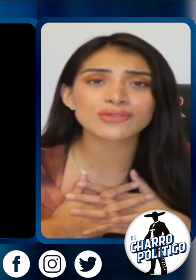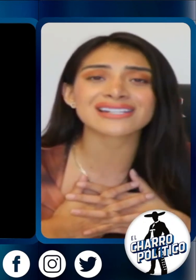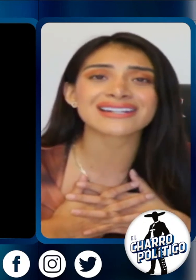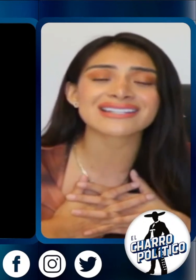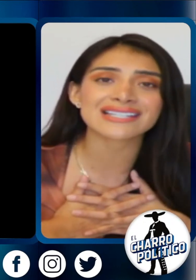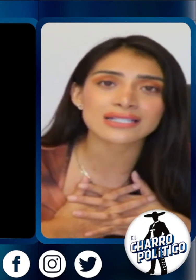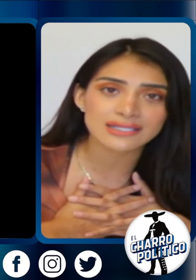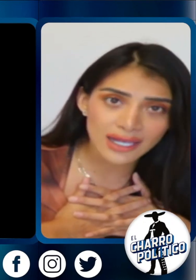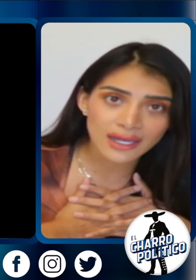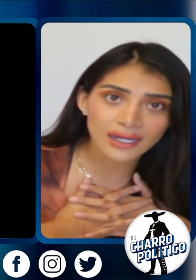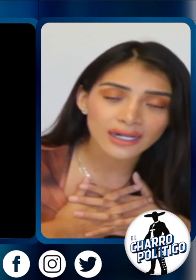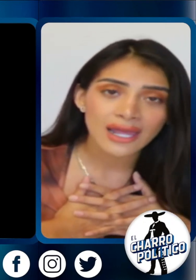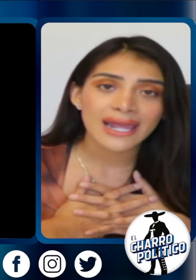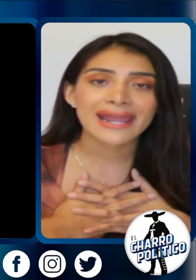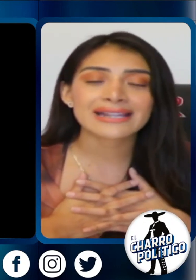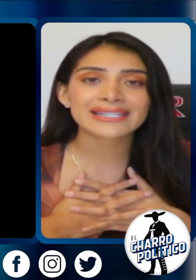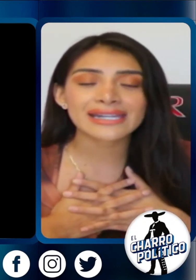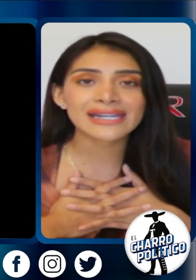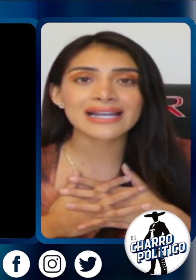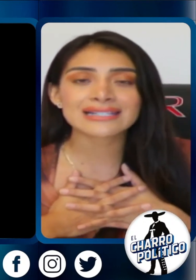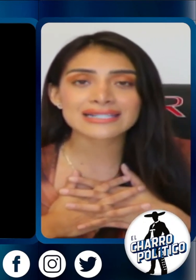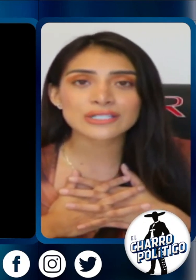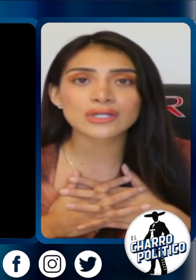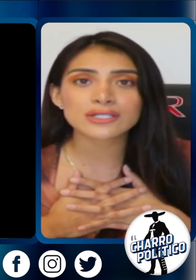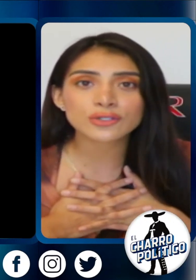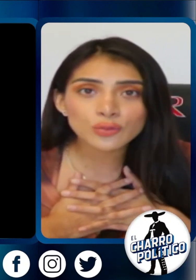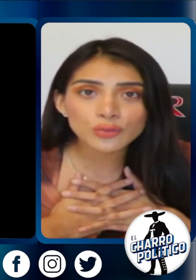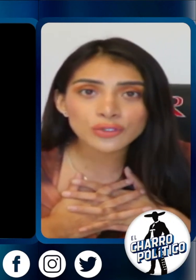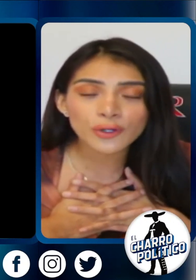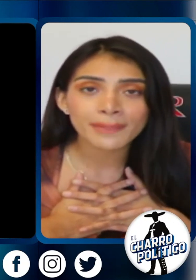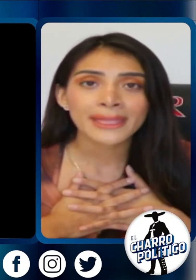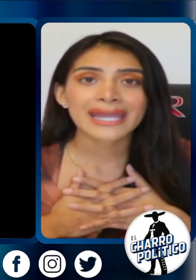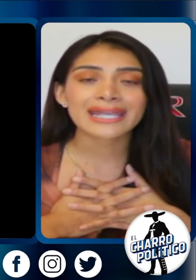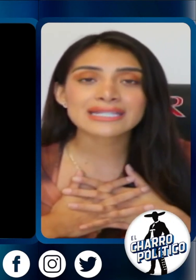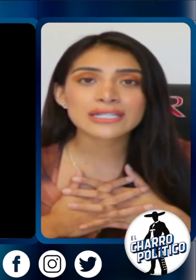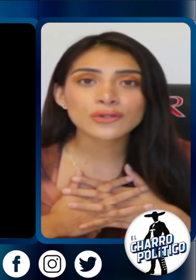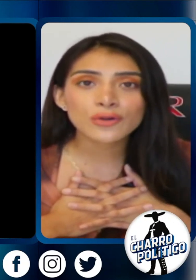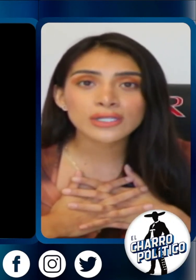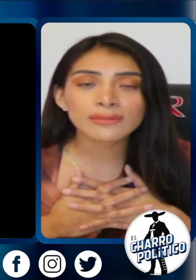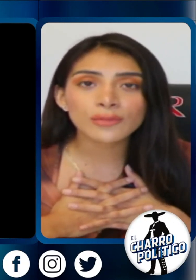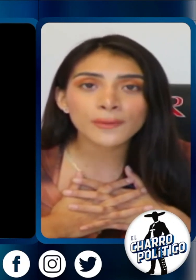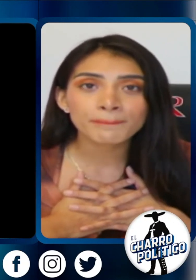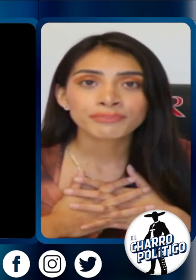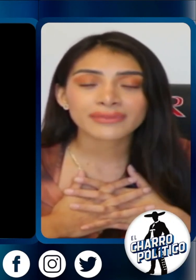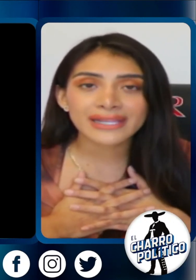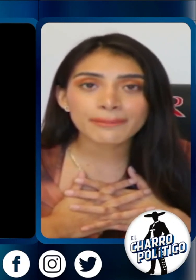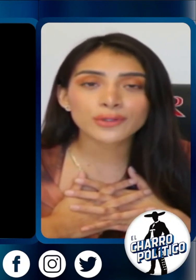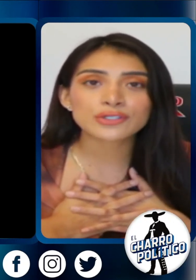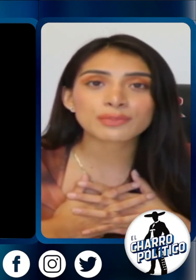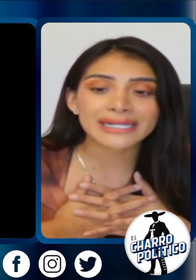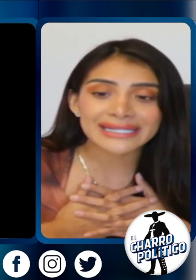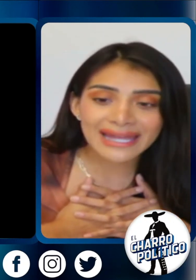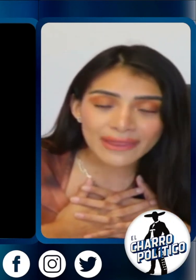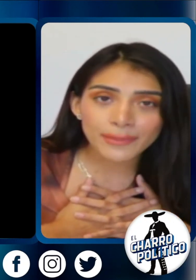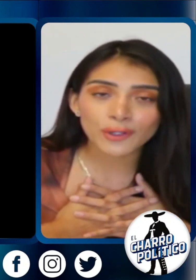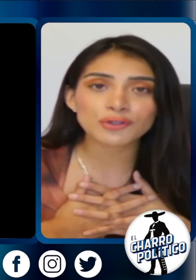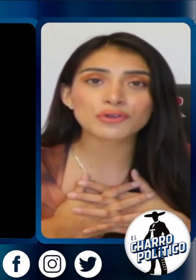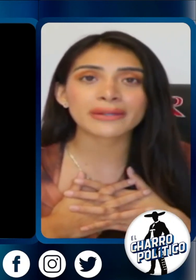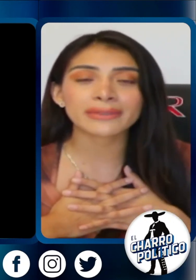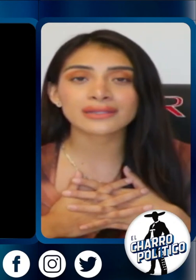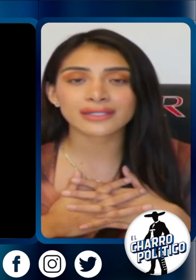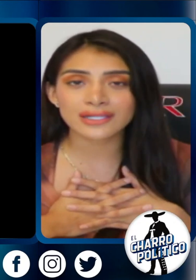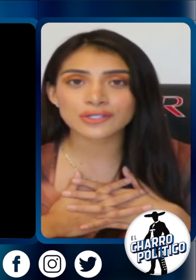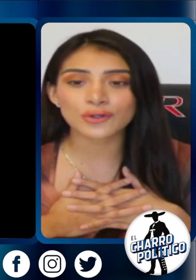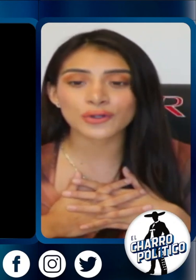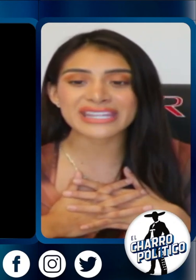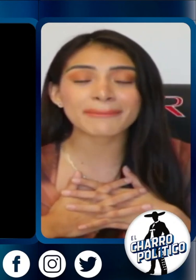podemos rechazar. El tener el acceso al estudio es sinónimo de prosperidad, pero no